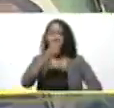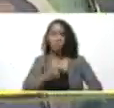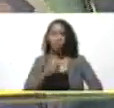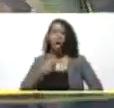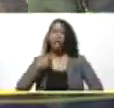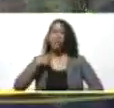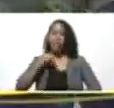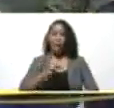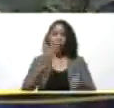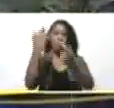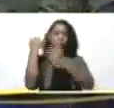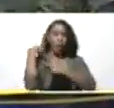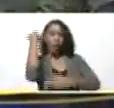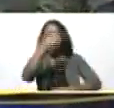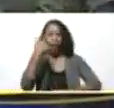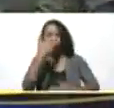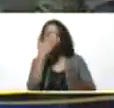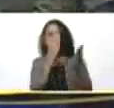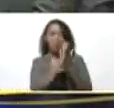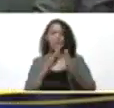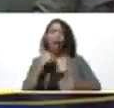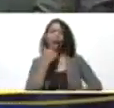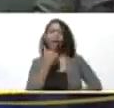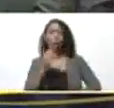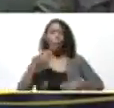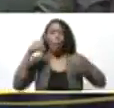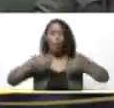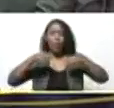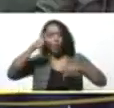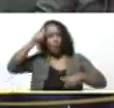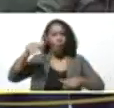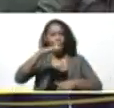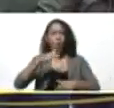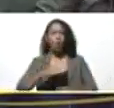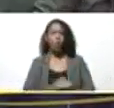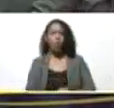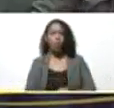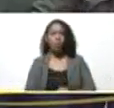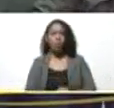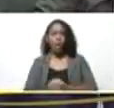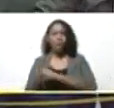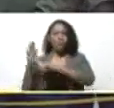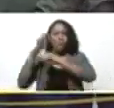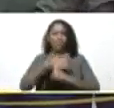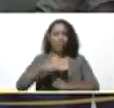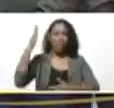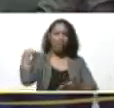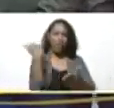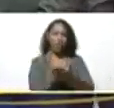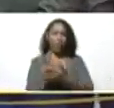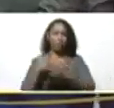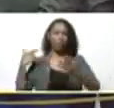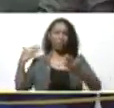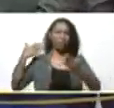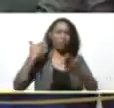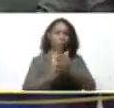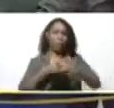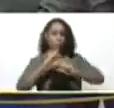la cara, alguien tenía que hacer algo por este pueblo sometido a traiciones durante siglos.